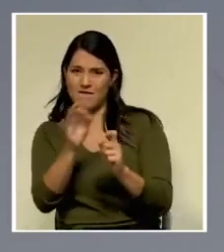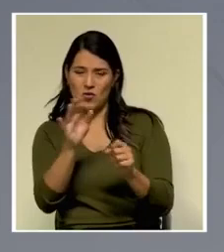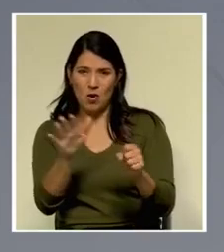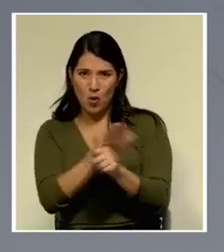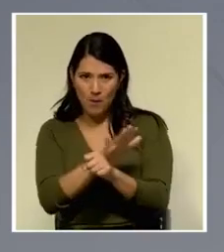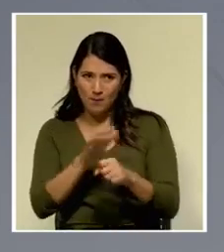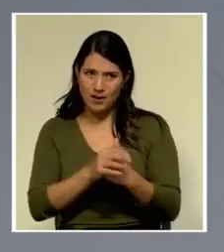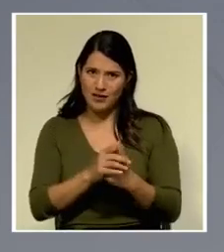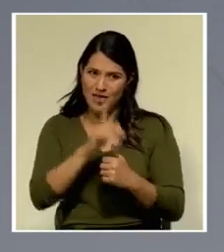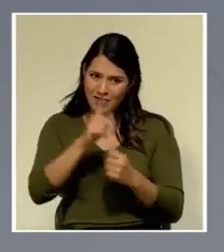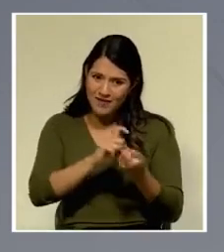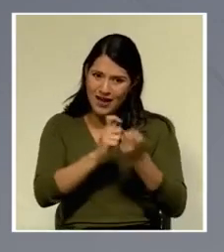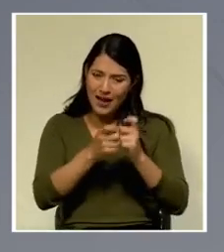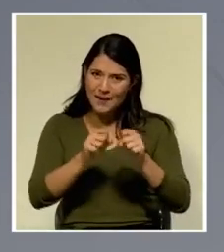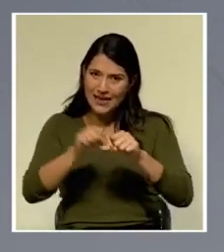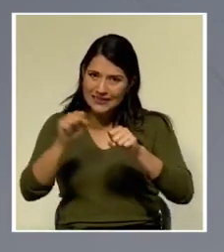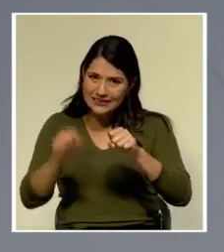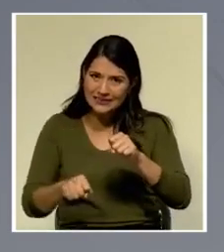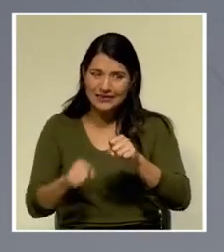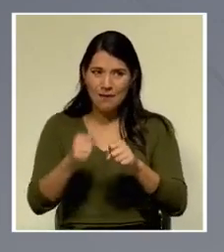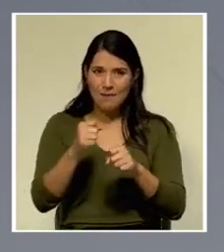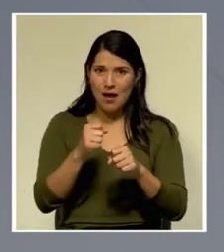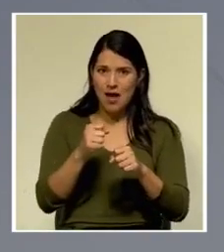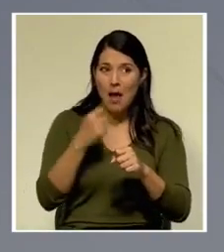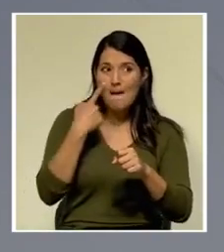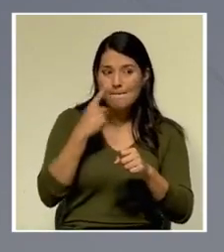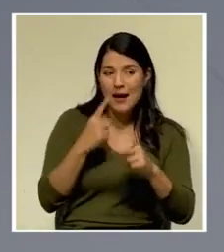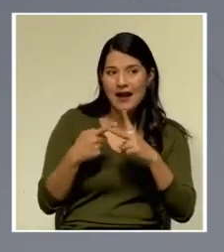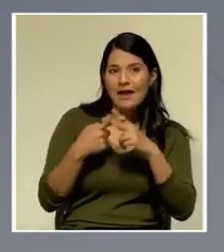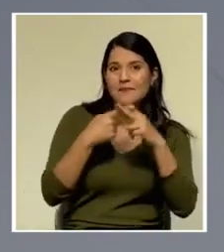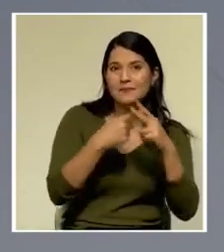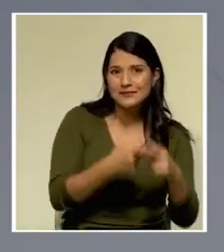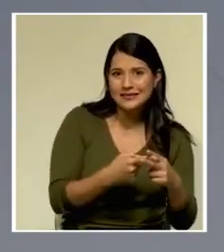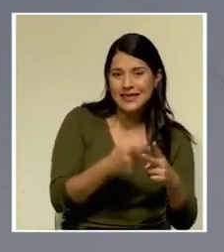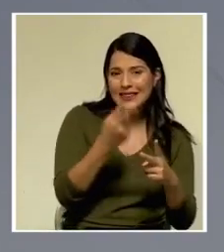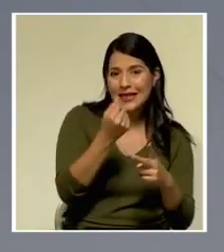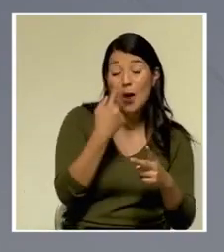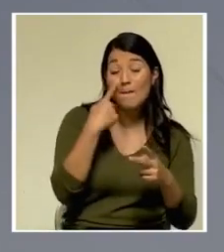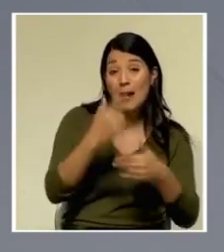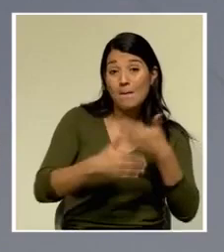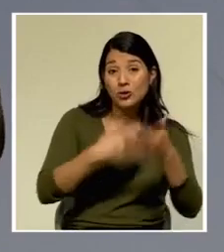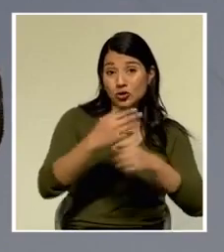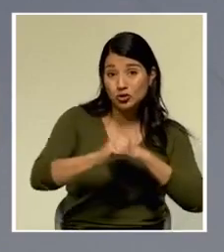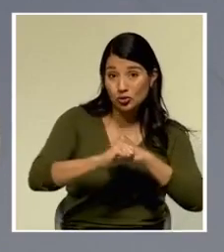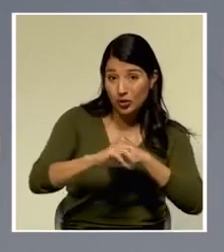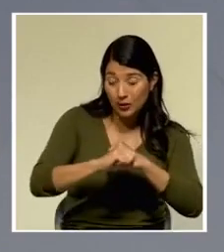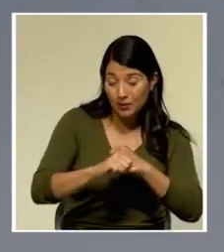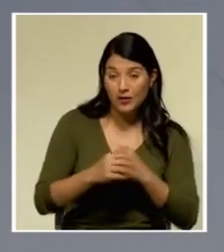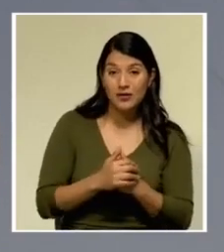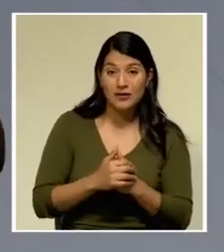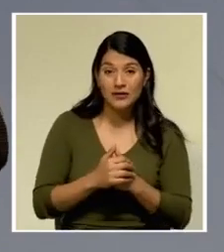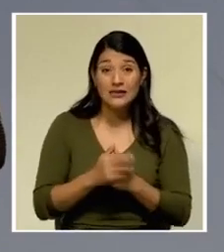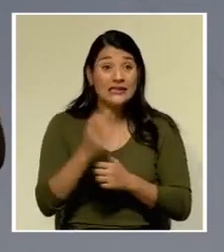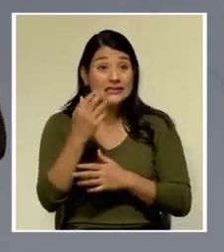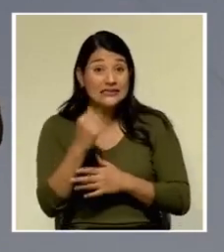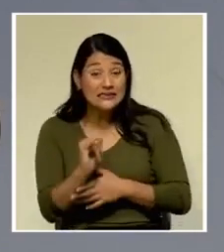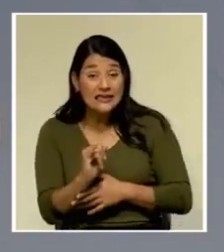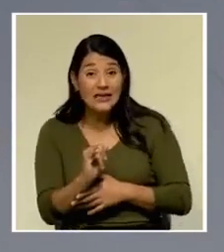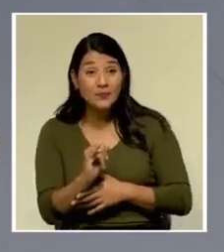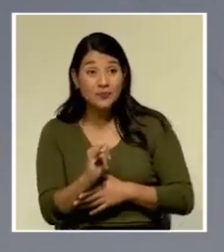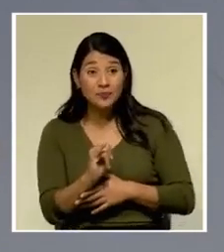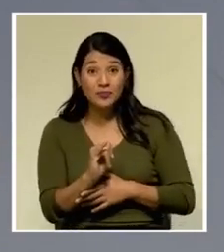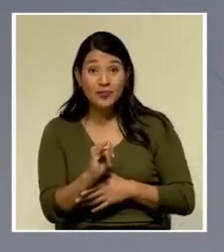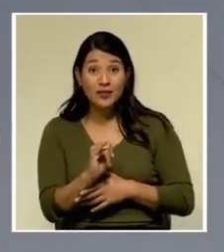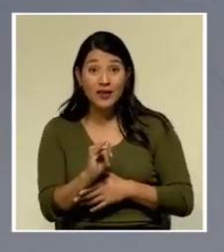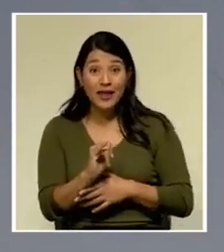seguir discutiendo y reformando el sistema de financiamiento, si esa dinámica de discusión y debate